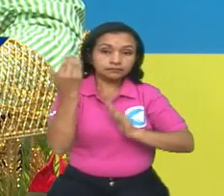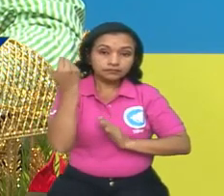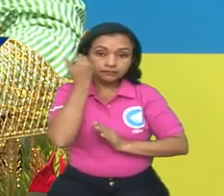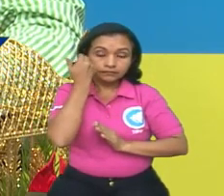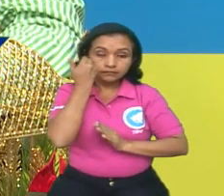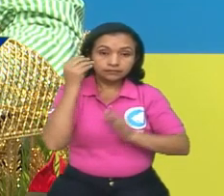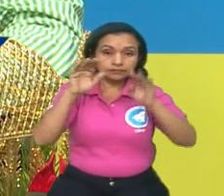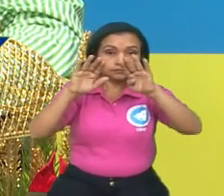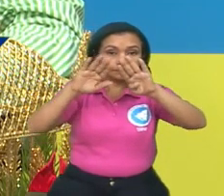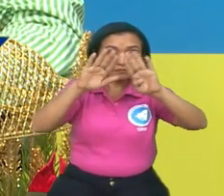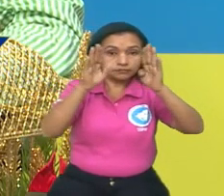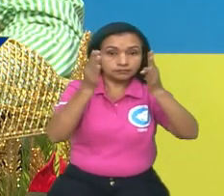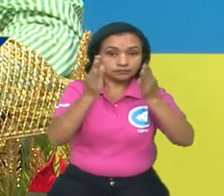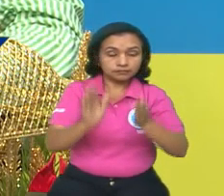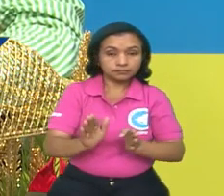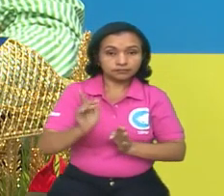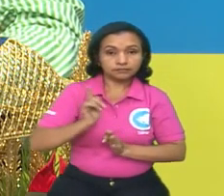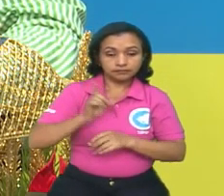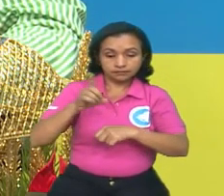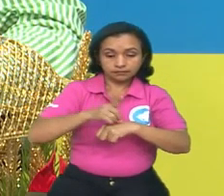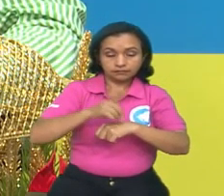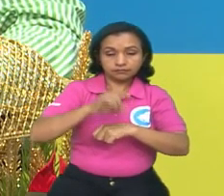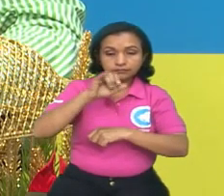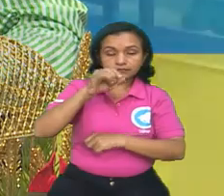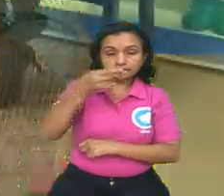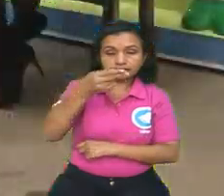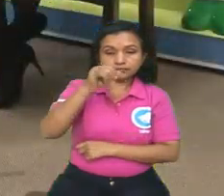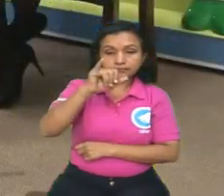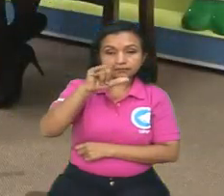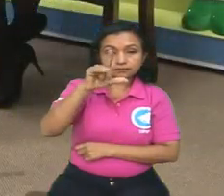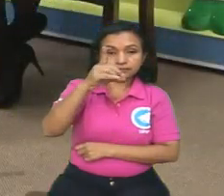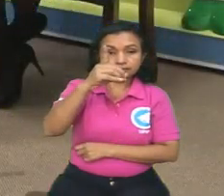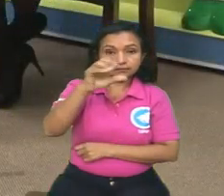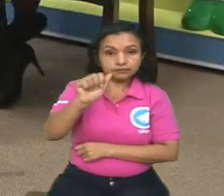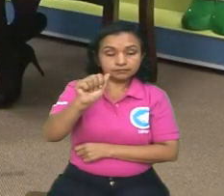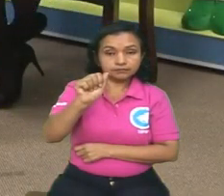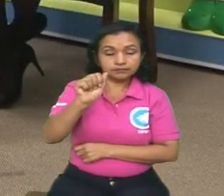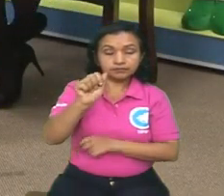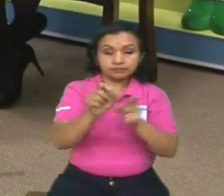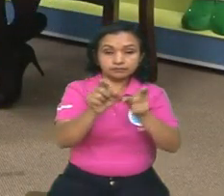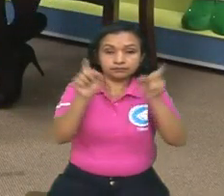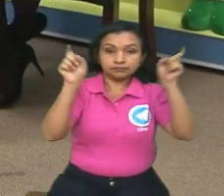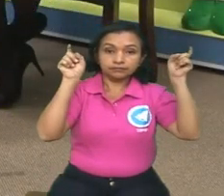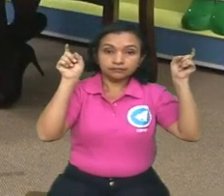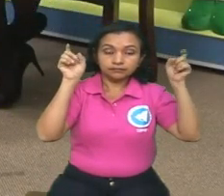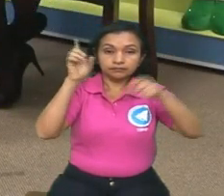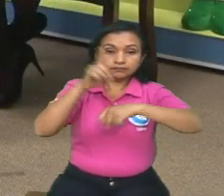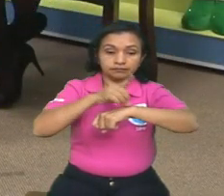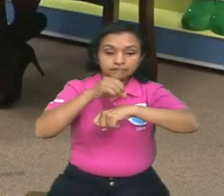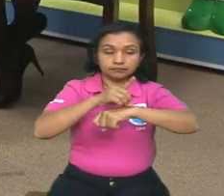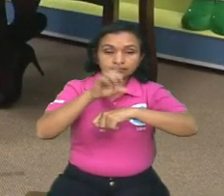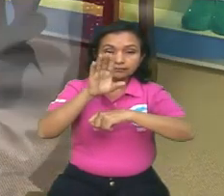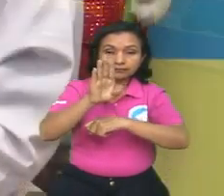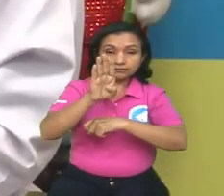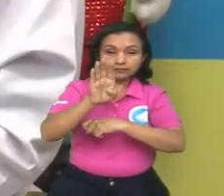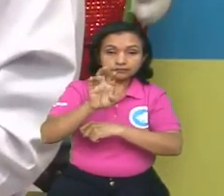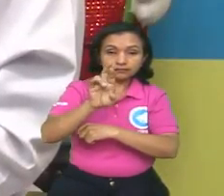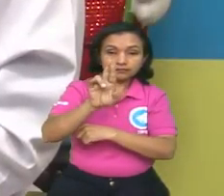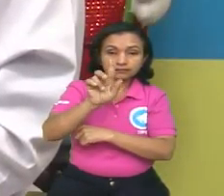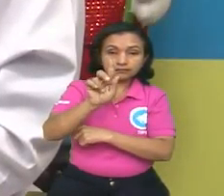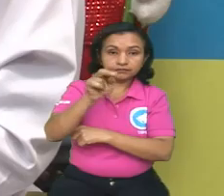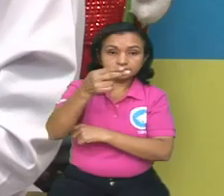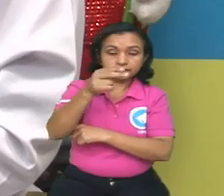mujer. Precisamente tenemos a la doctora Hilda Osorio, quien es ginecoobstetra del Hospital Berta Calderón, el Hospital